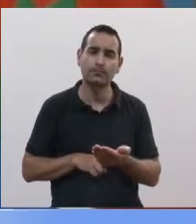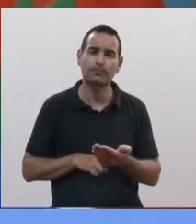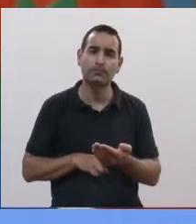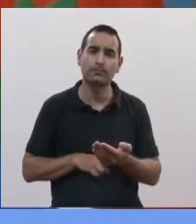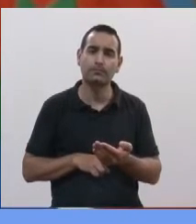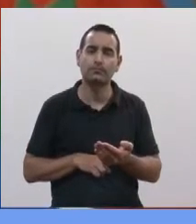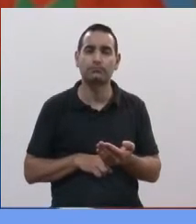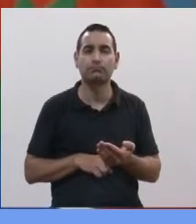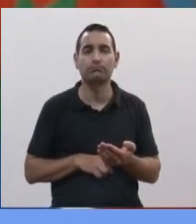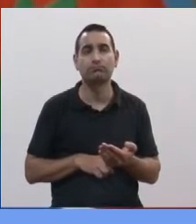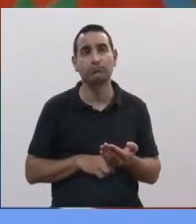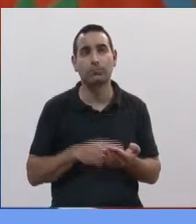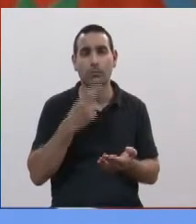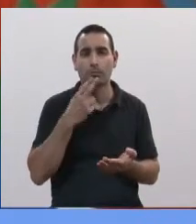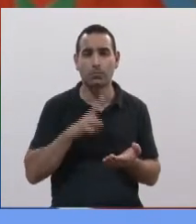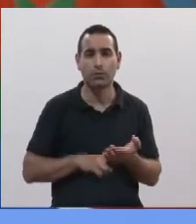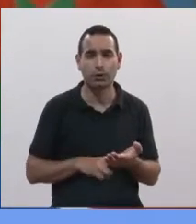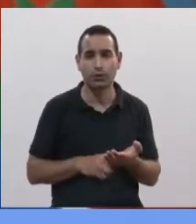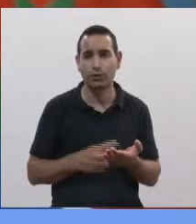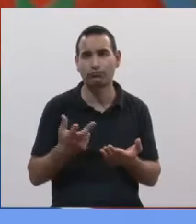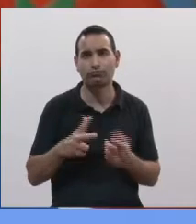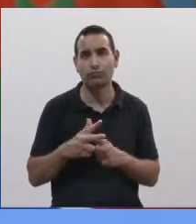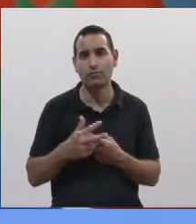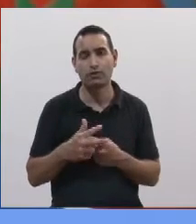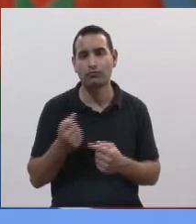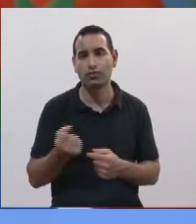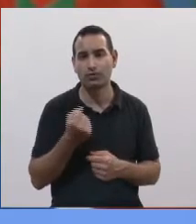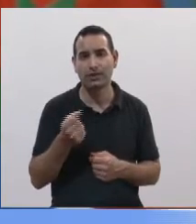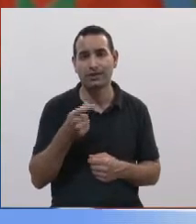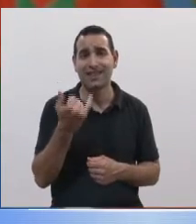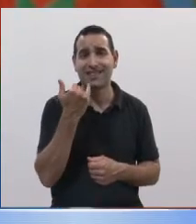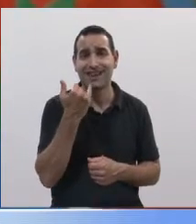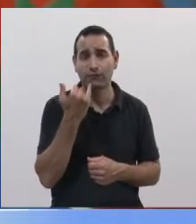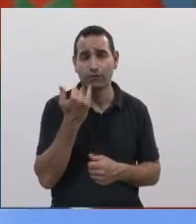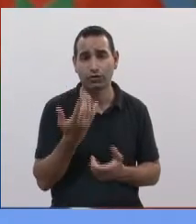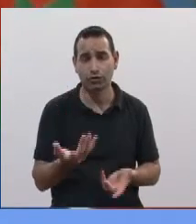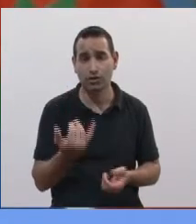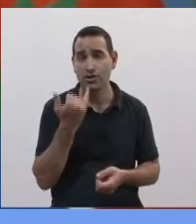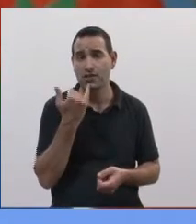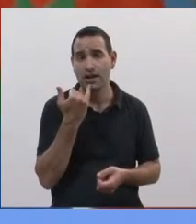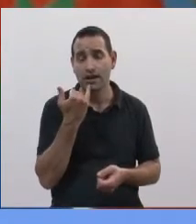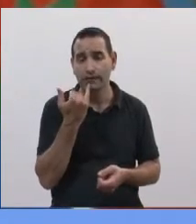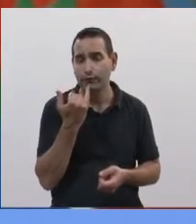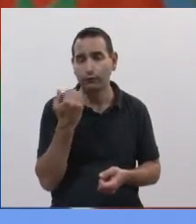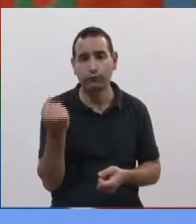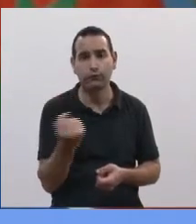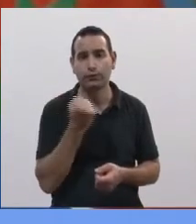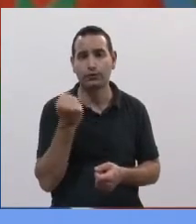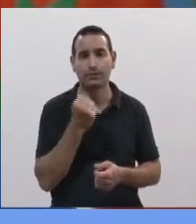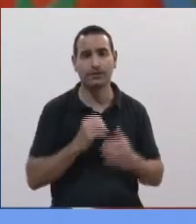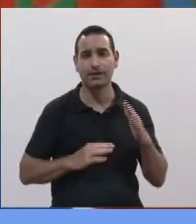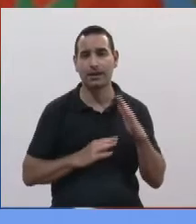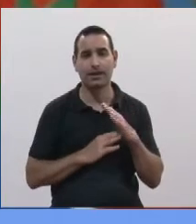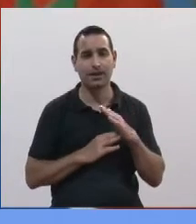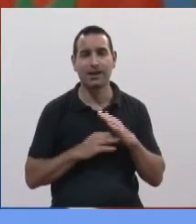que les podría decir hoy que es un instrumento de suma necesidad, que es el teléfono. El teléfono es fundamental,